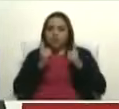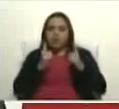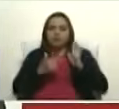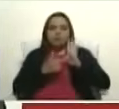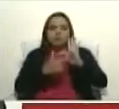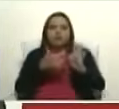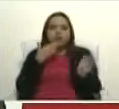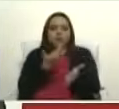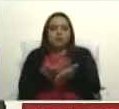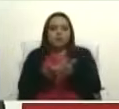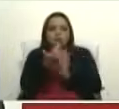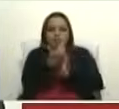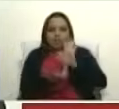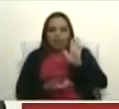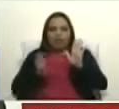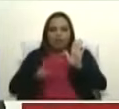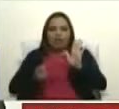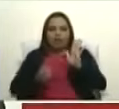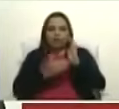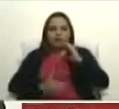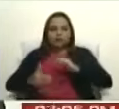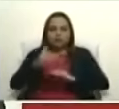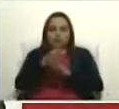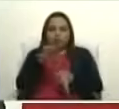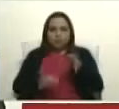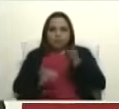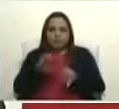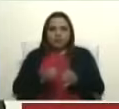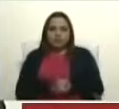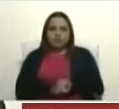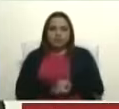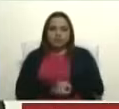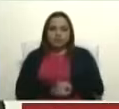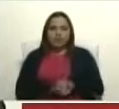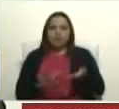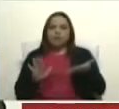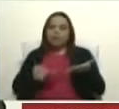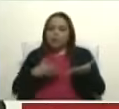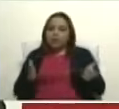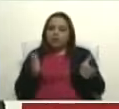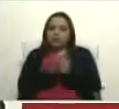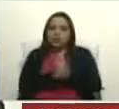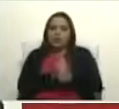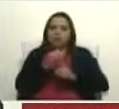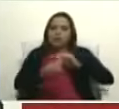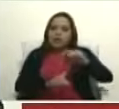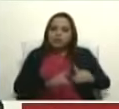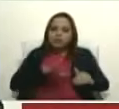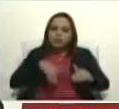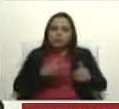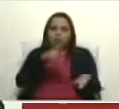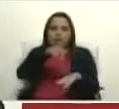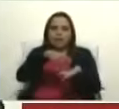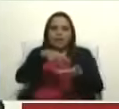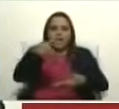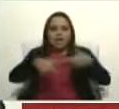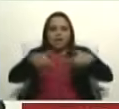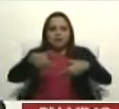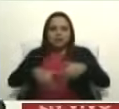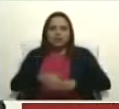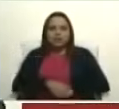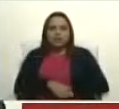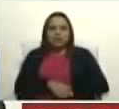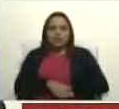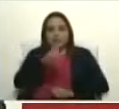presenten pruebas ante el Tribunal Supremo de Justicia para lograr un paso hacia la participación de las elecciones presidenciales